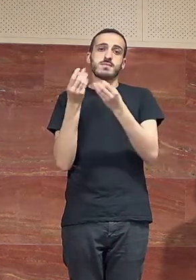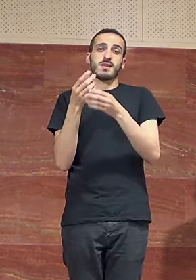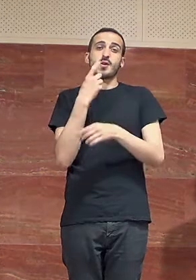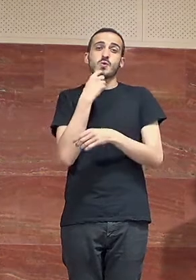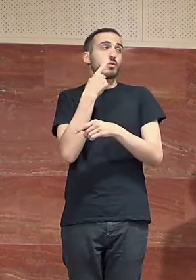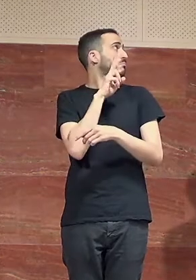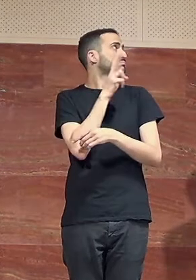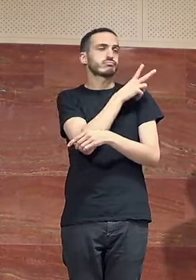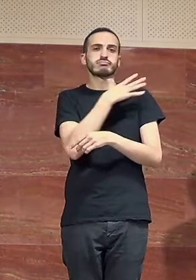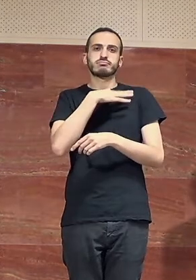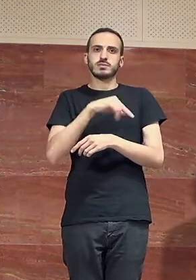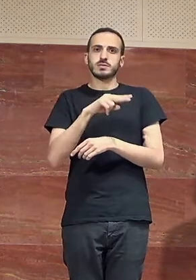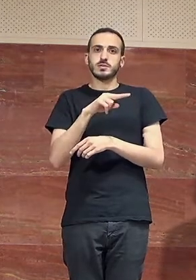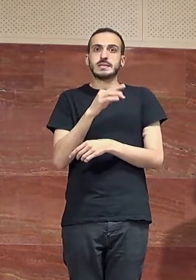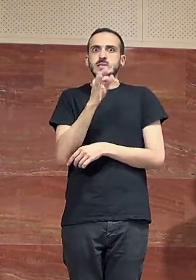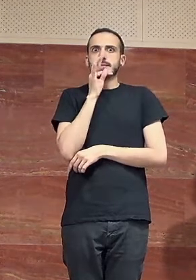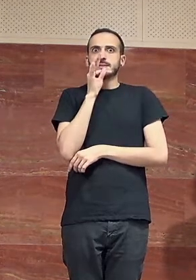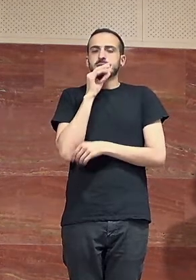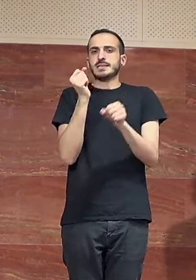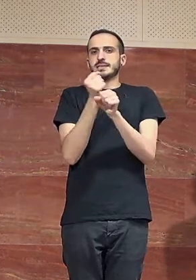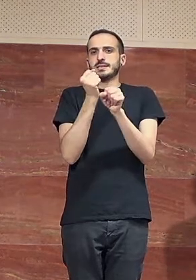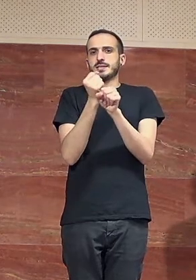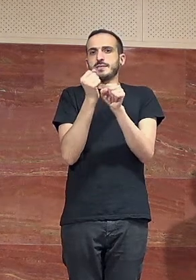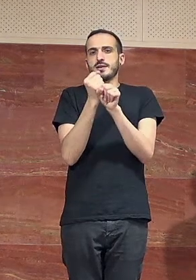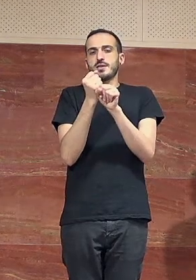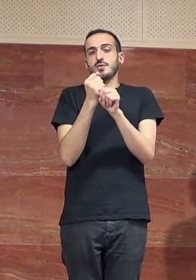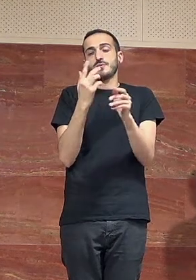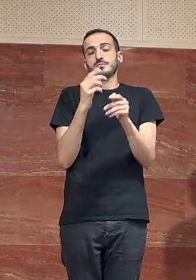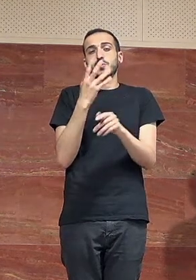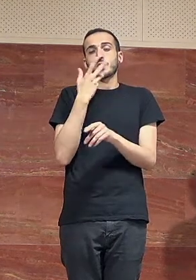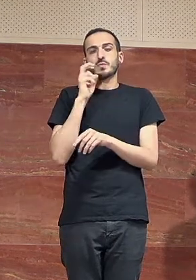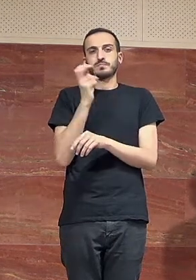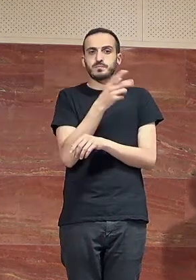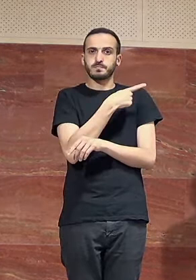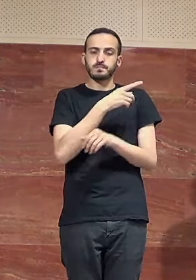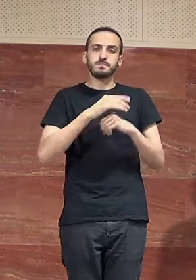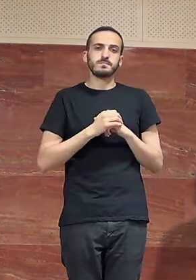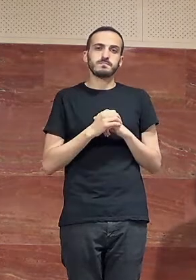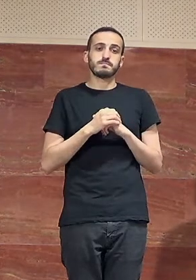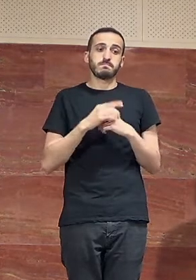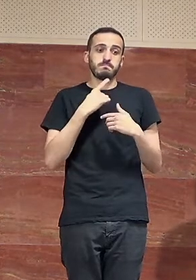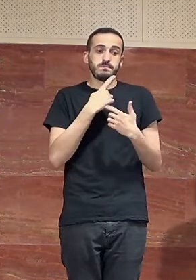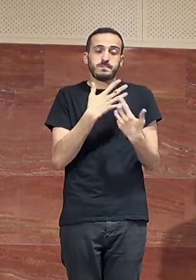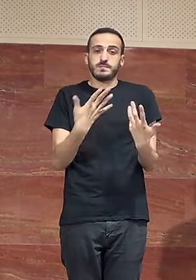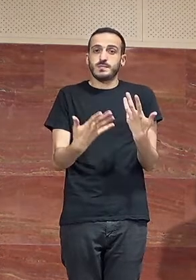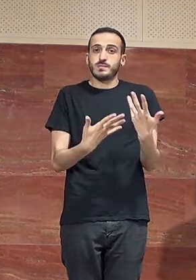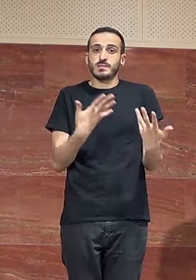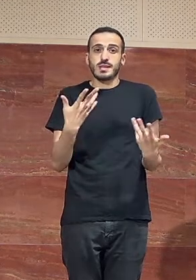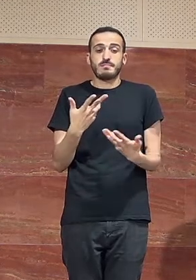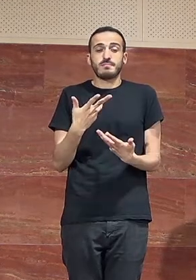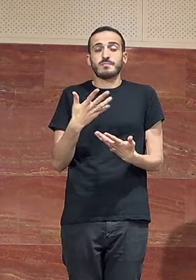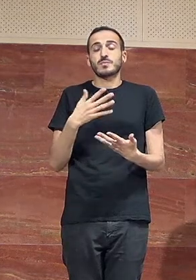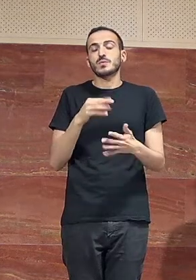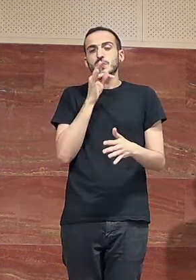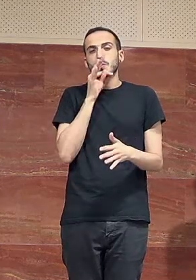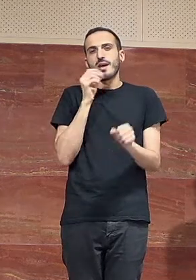otras están planificadas y esperando el momento oportuno para poder acometerlas, ¿no? Digamos que había actuaciones de peatonalización